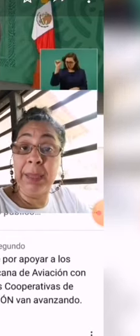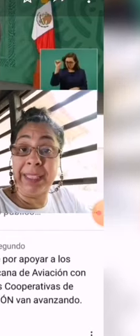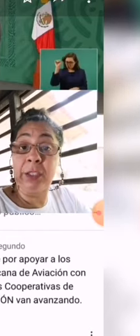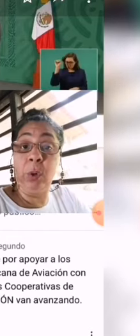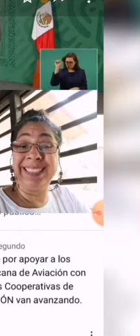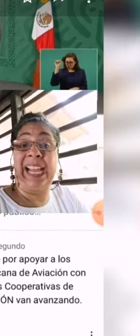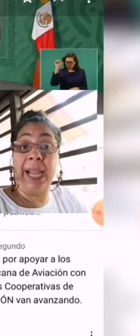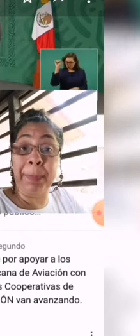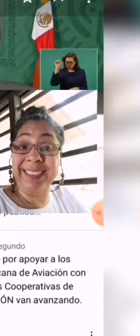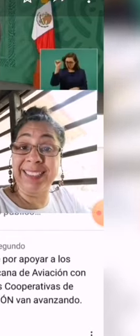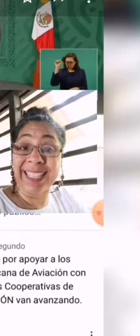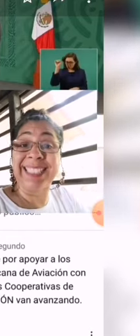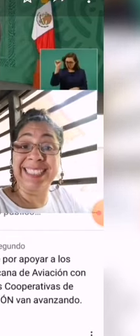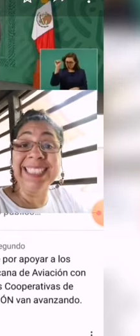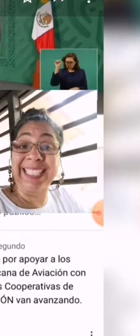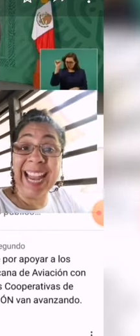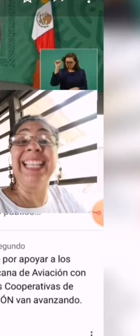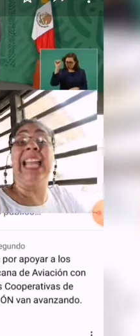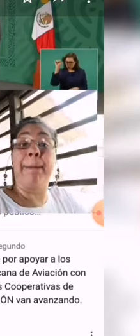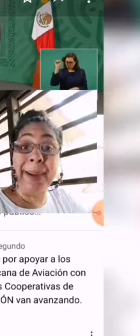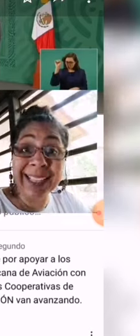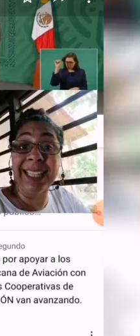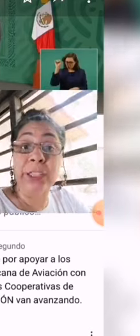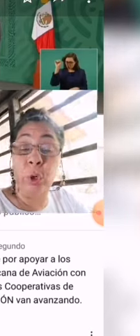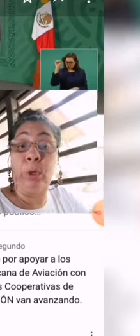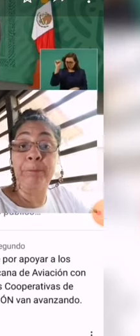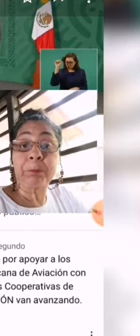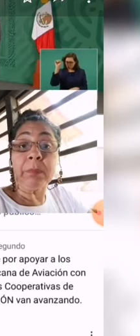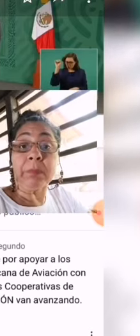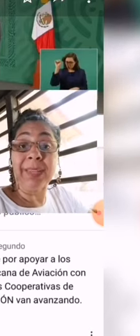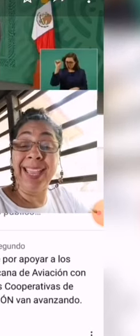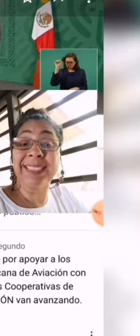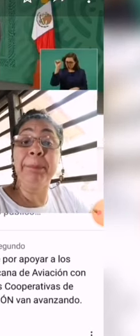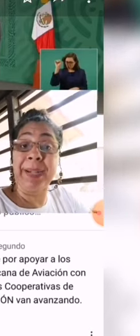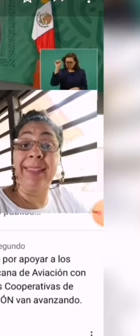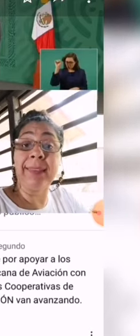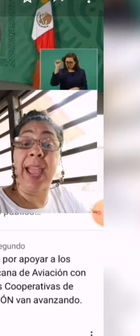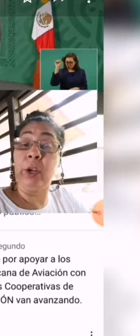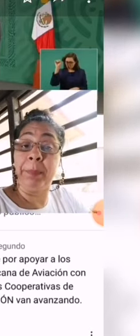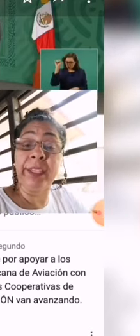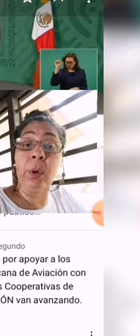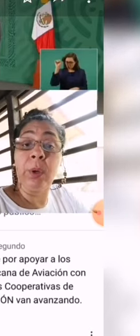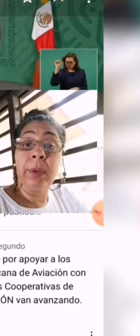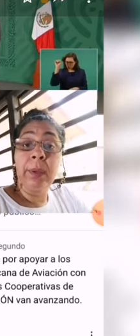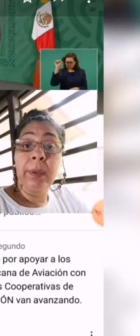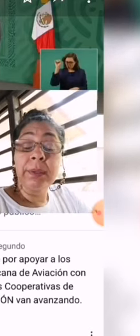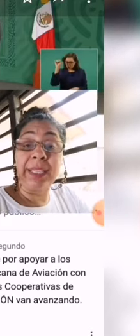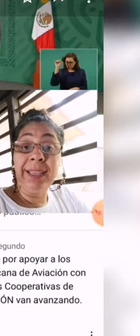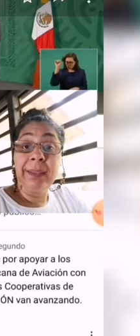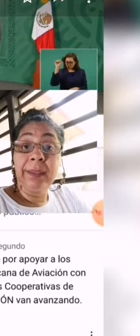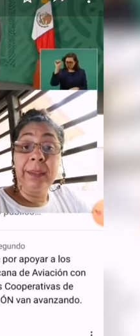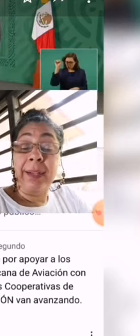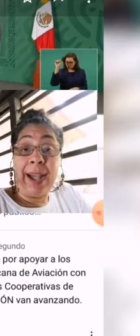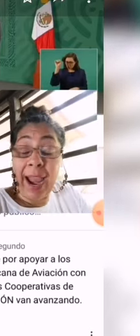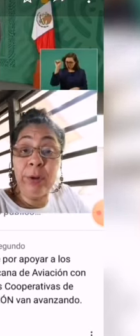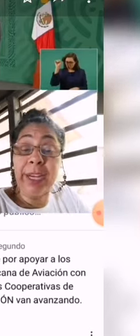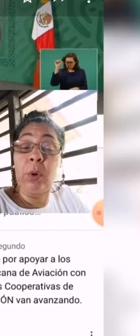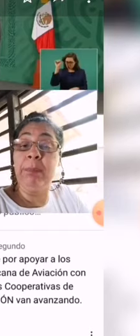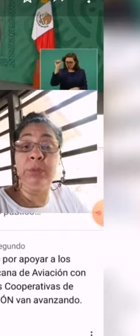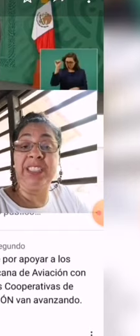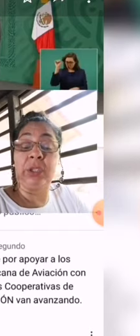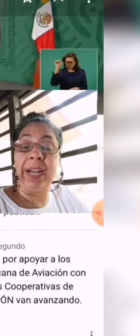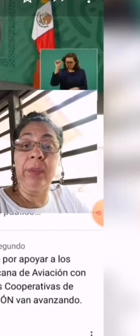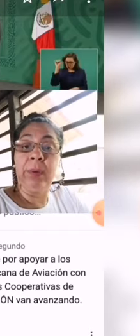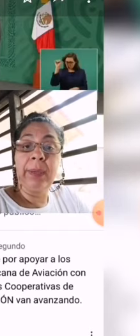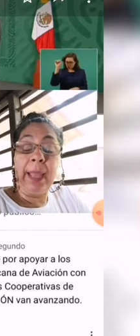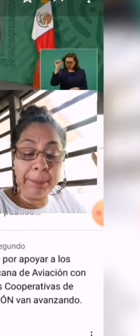a ASA de México, es representante sindical y aparte de todo, es empleada de Aeroméxico, ¿sí? Claro que lo